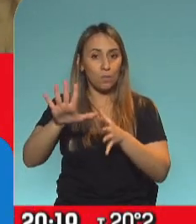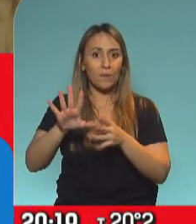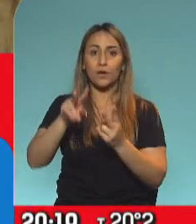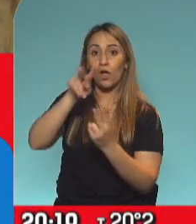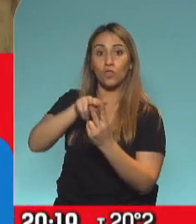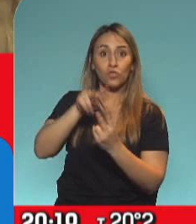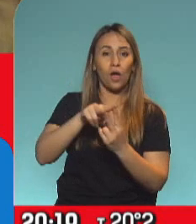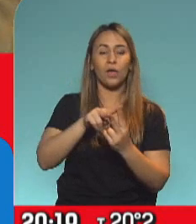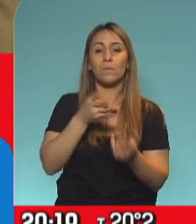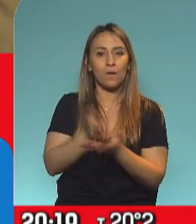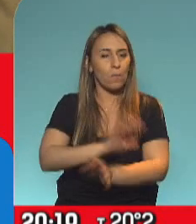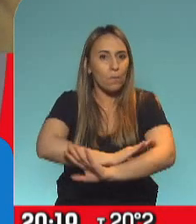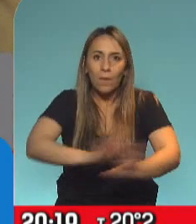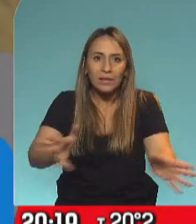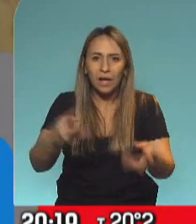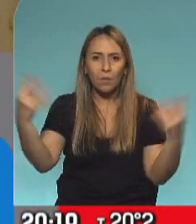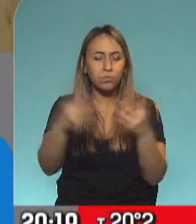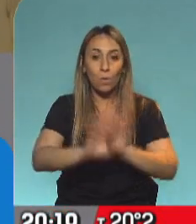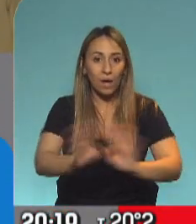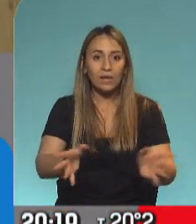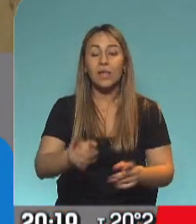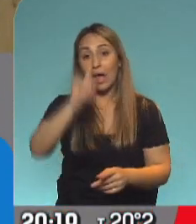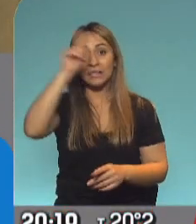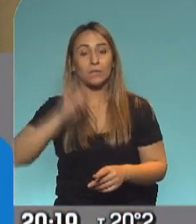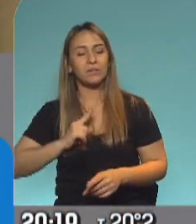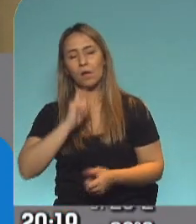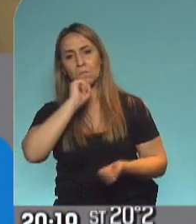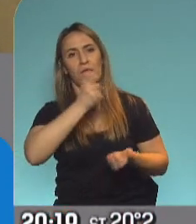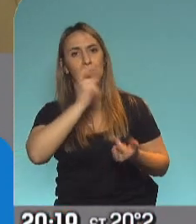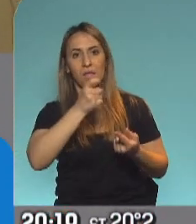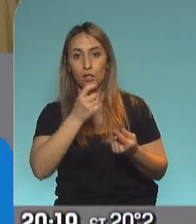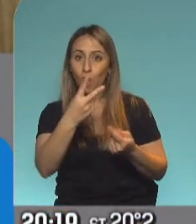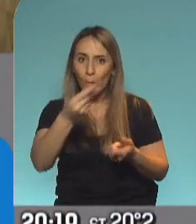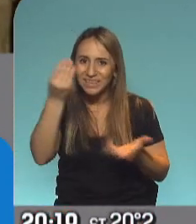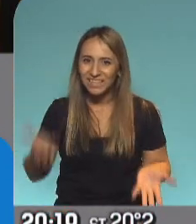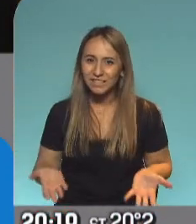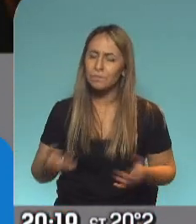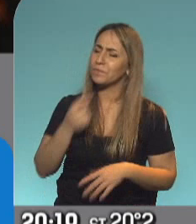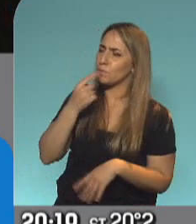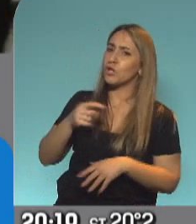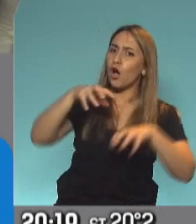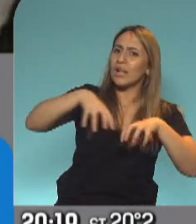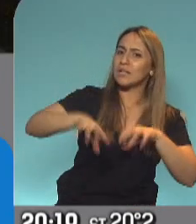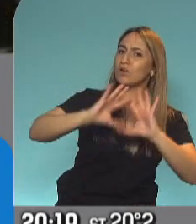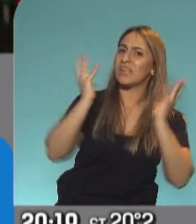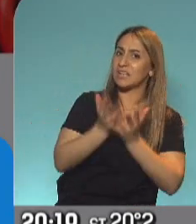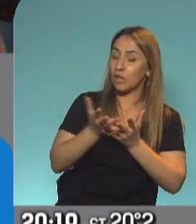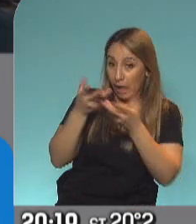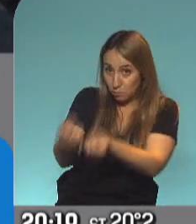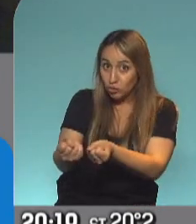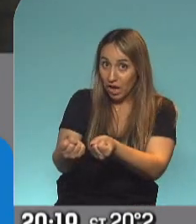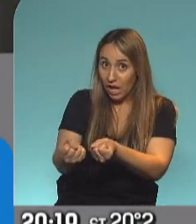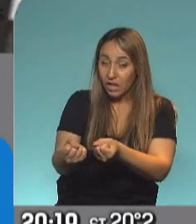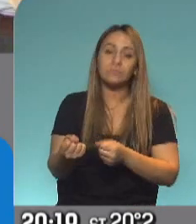fueron violadas por la República de Azerbaiyán. ¿Se sienten apoyados por los organismos internacionales? La